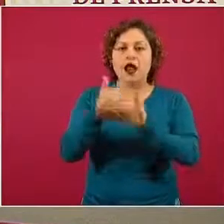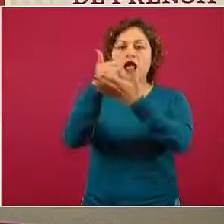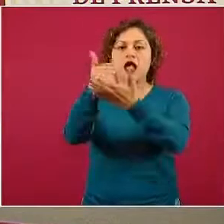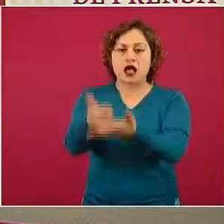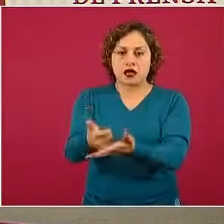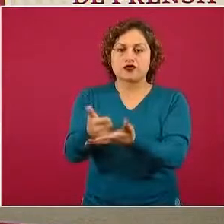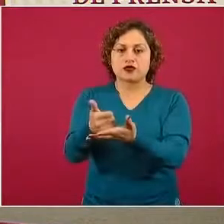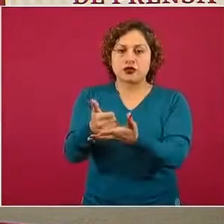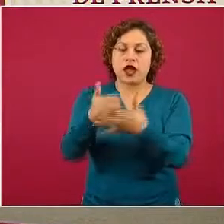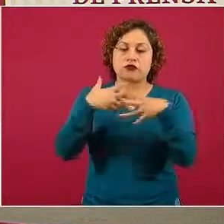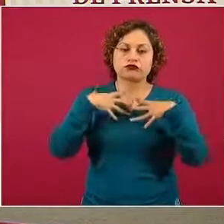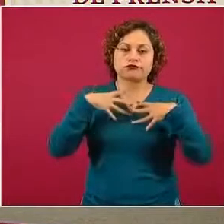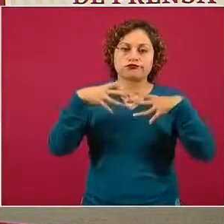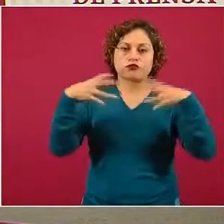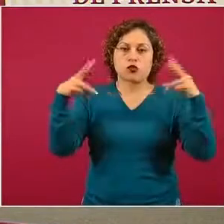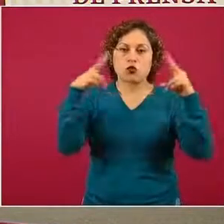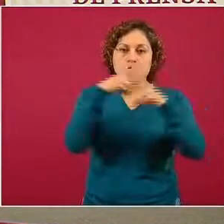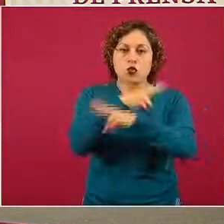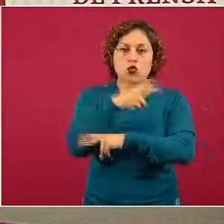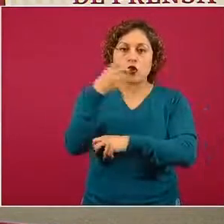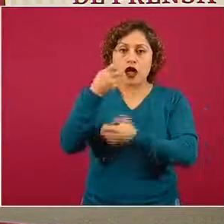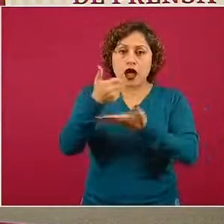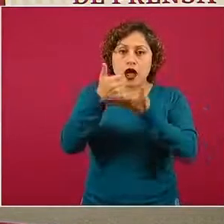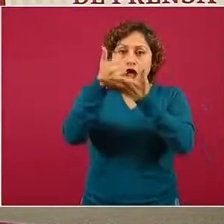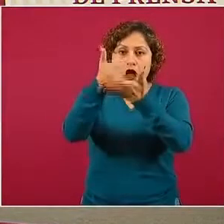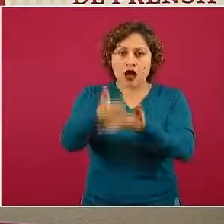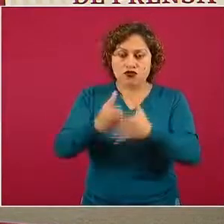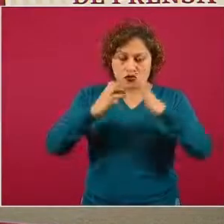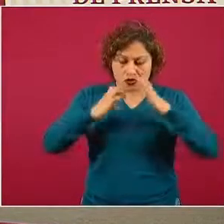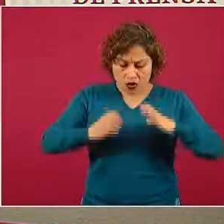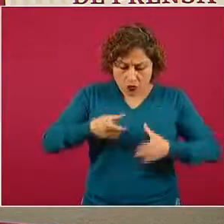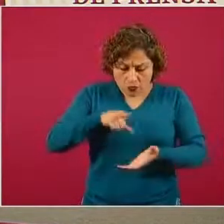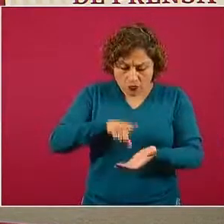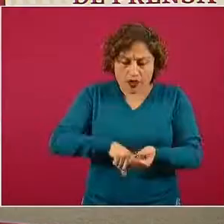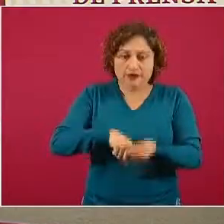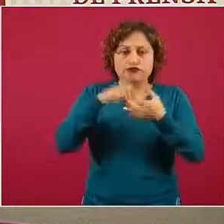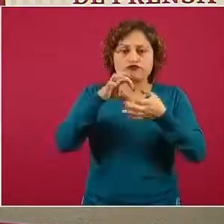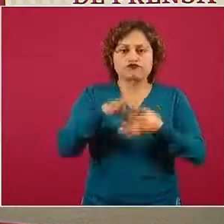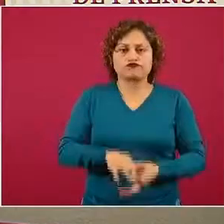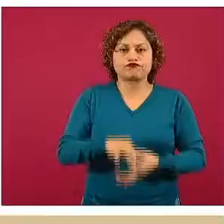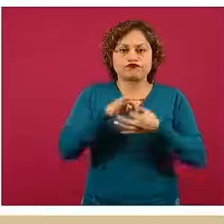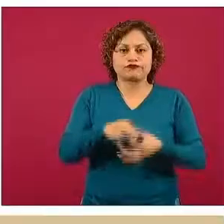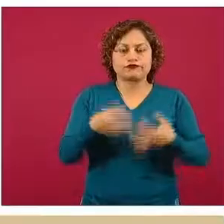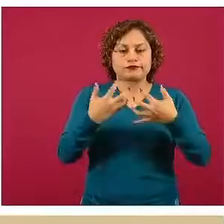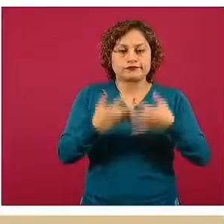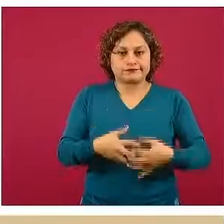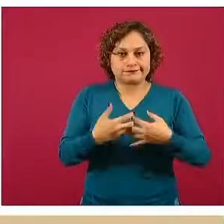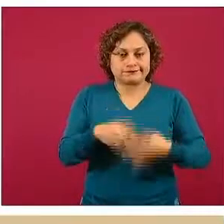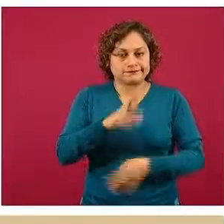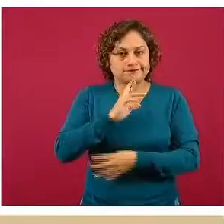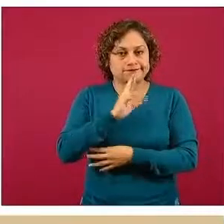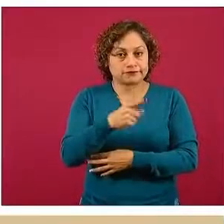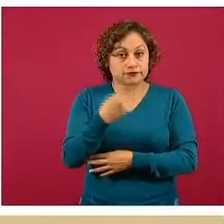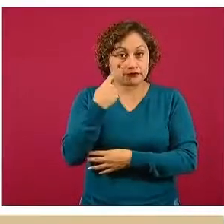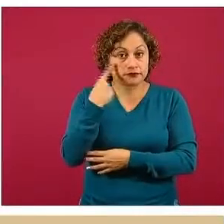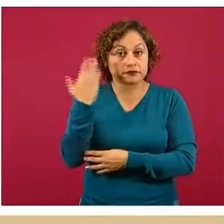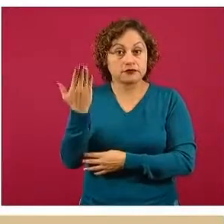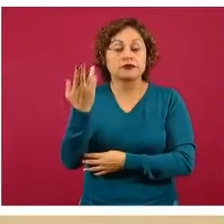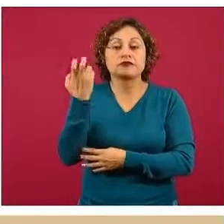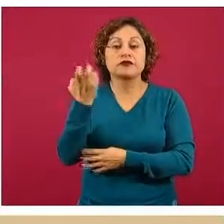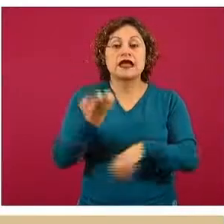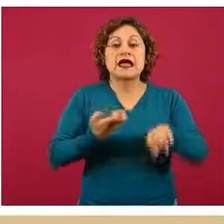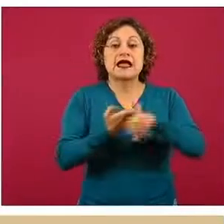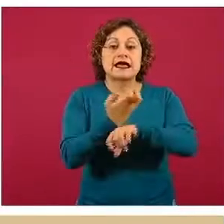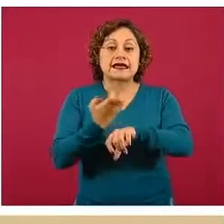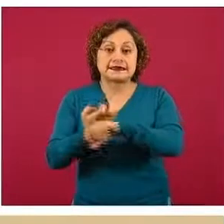tan importante para todos los órganos de nuestro cuerpo. Y bueno, aquí tenemos solo 4 entidades que